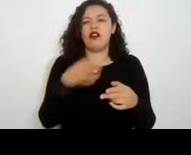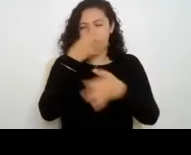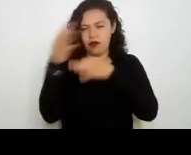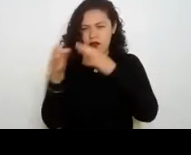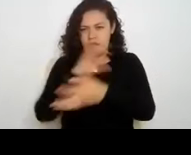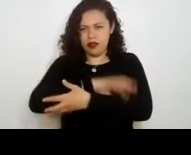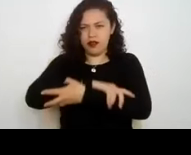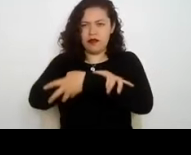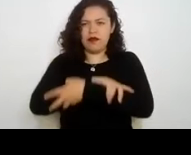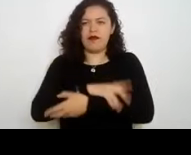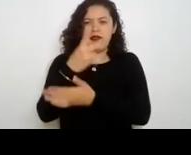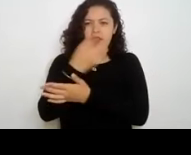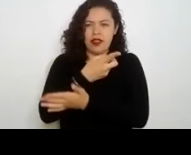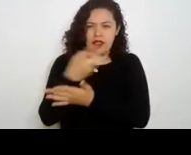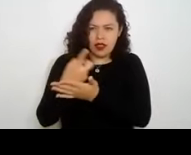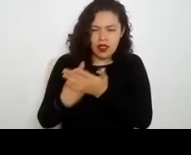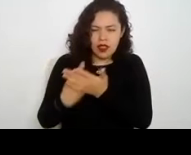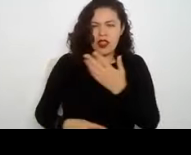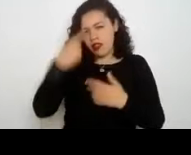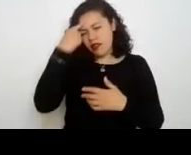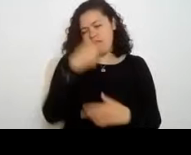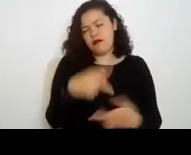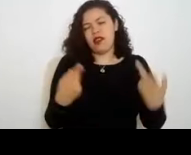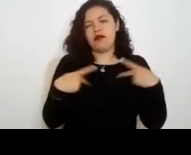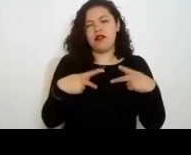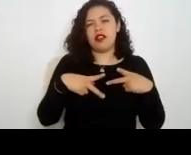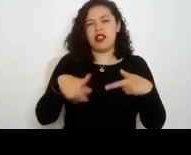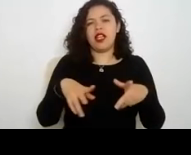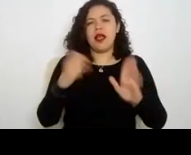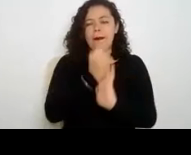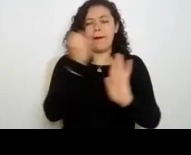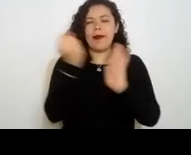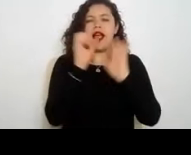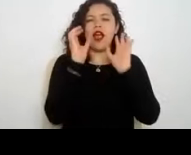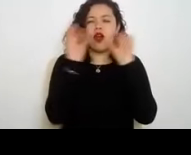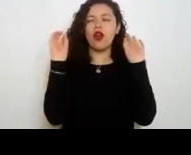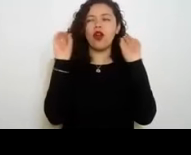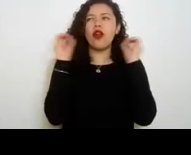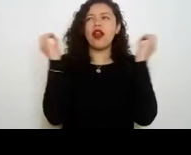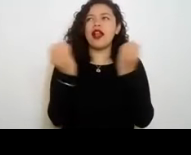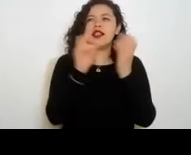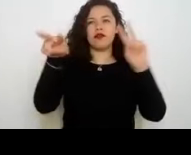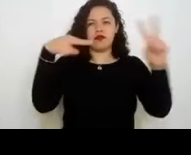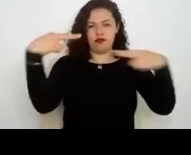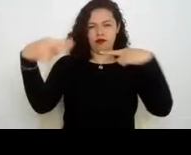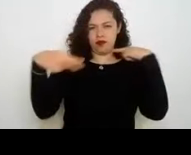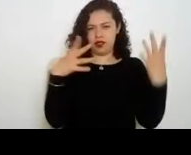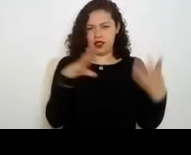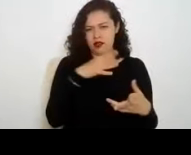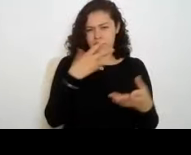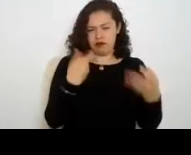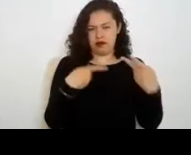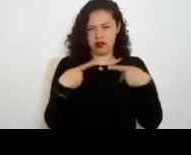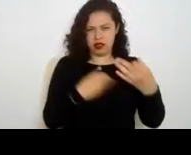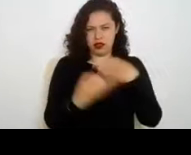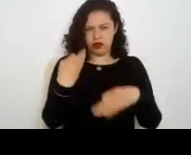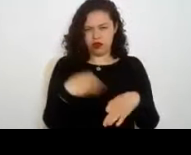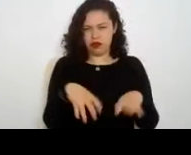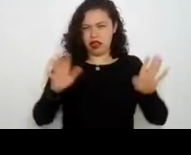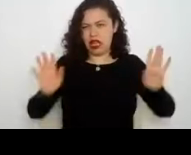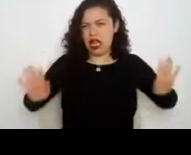a diferentes organizaciones. Entonces tenemos clientes pues, de todo tipo, tenemos organizaciones educativas, organizaciones